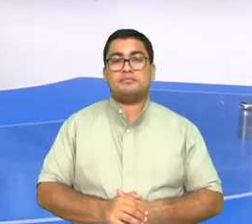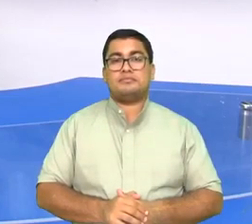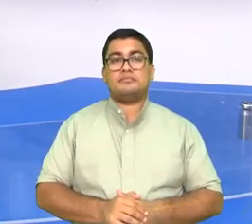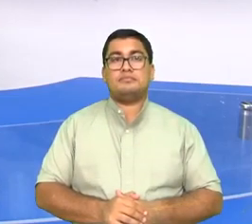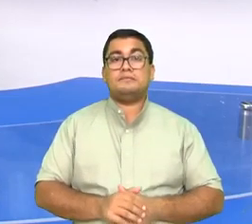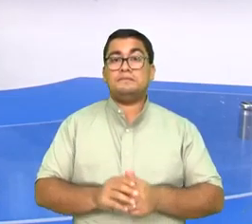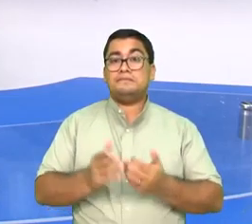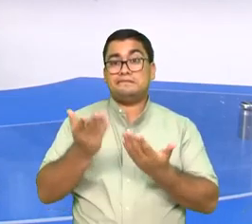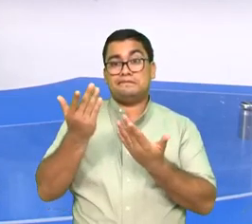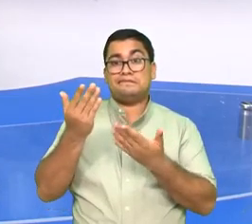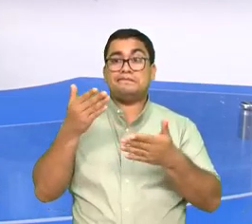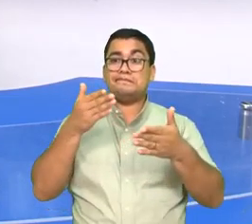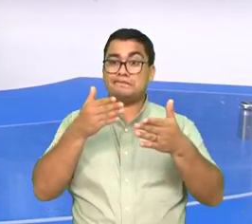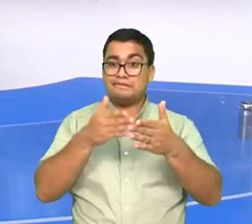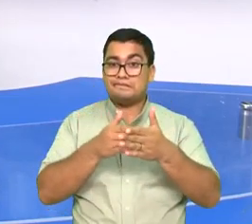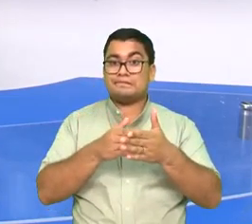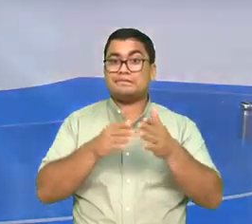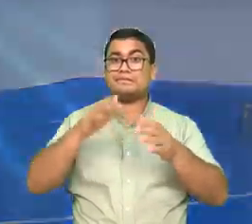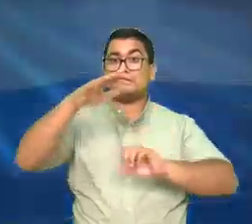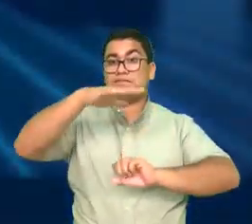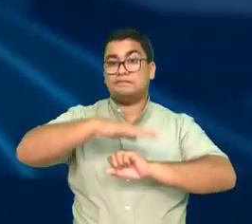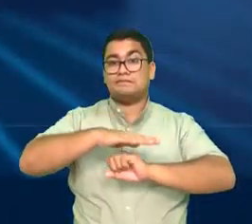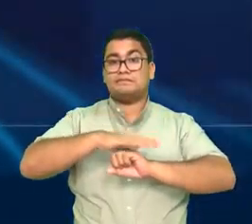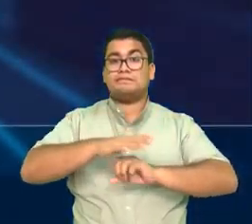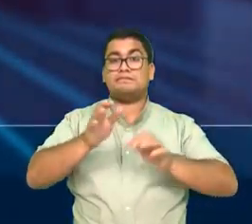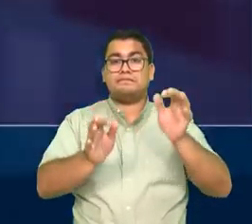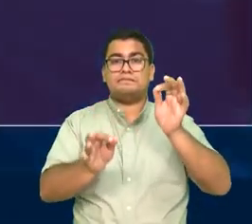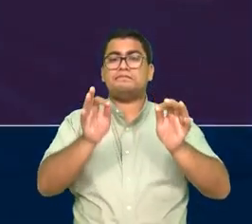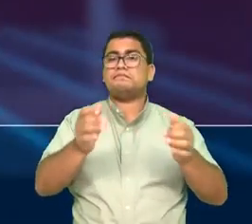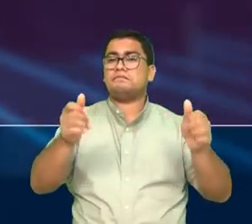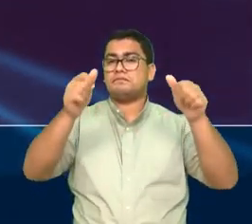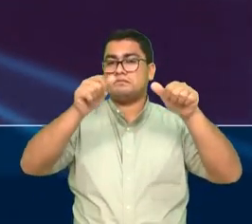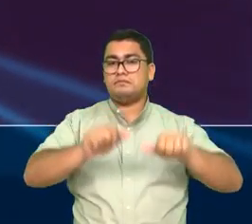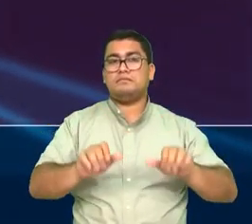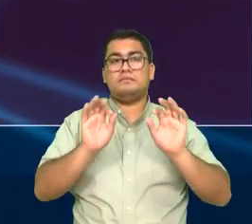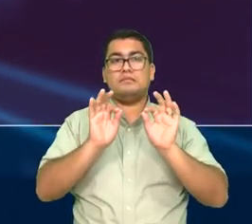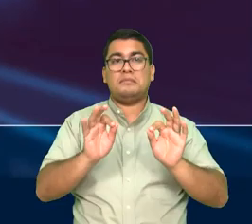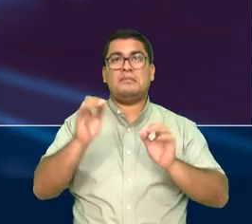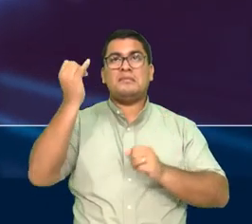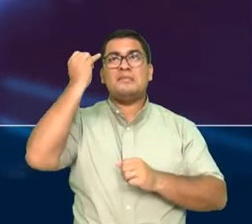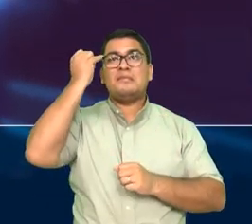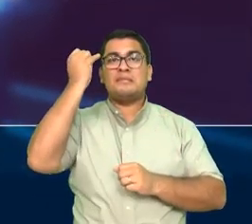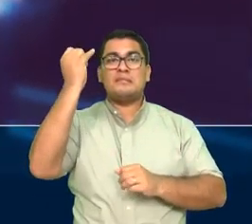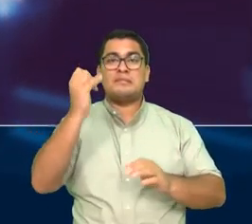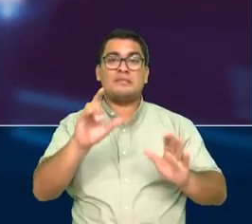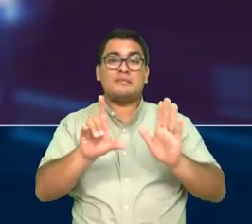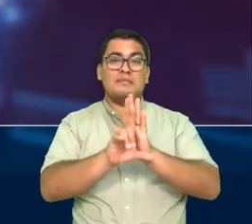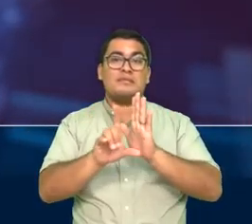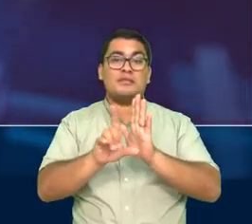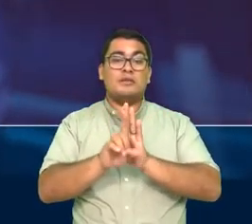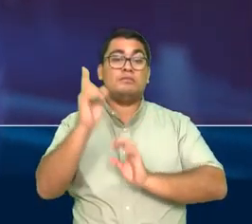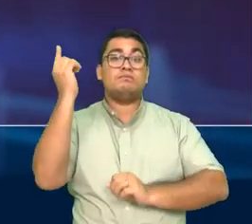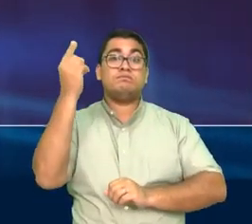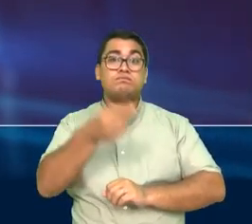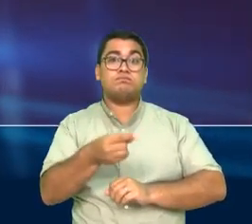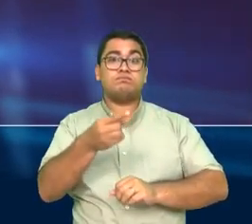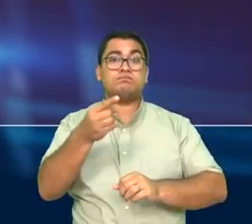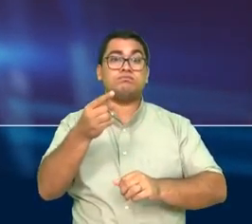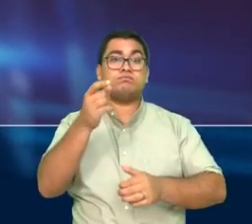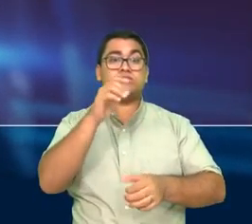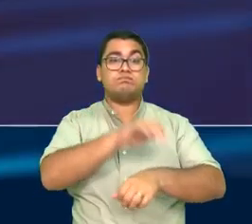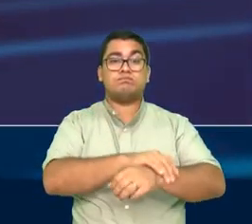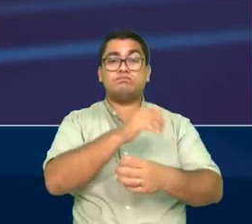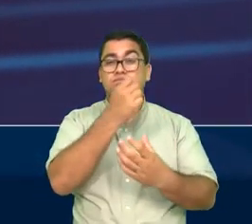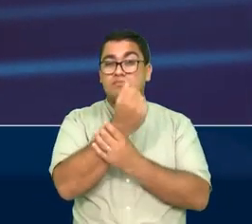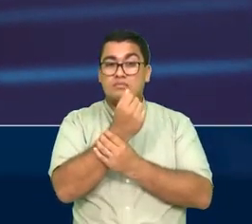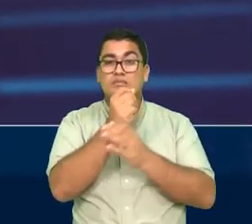En breve, Comisión de Justicia dictamina favorablemente la iniciativa de ley para sancionar con cadena perpetua los